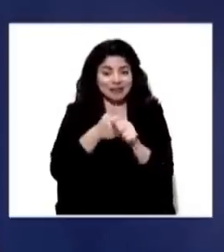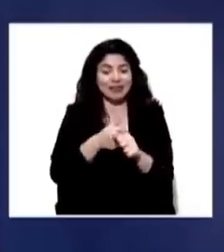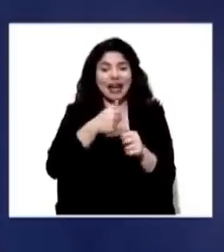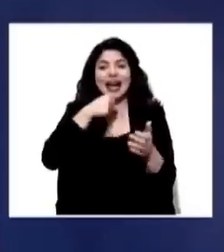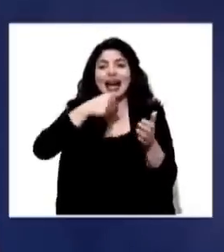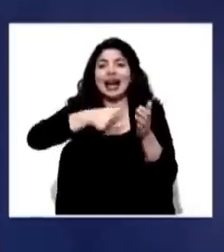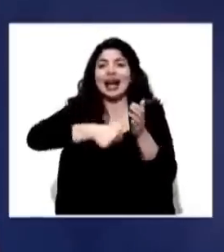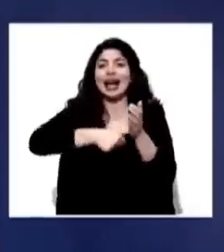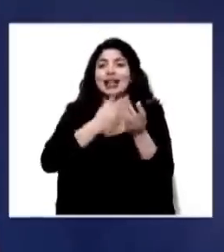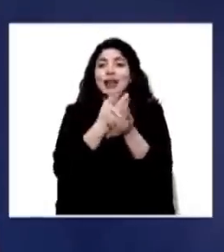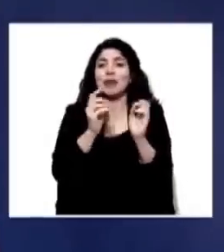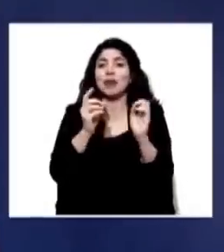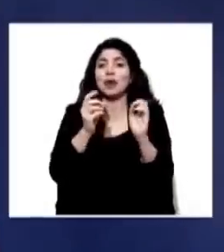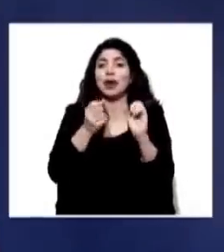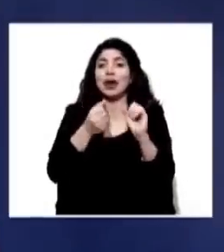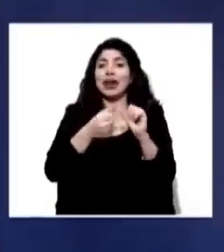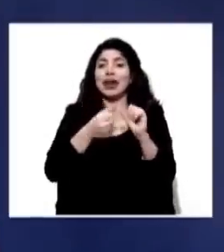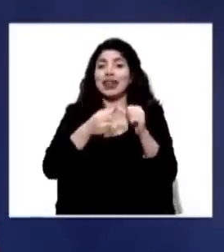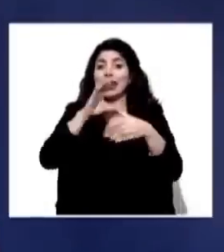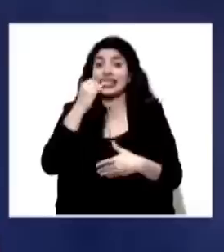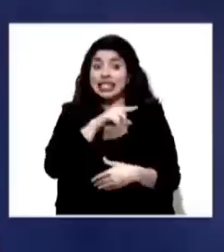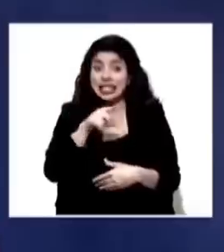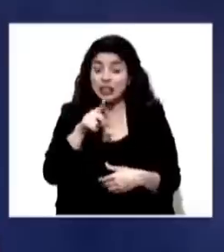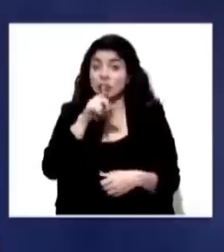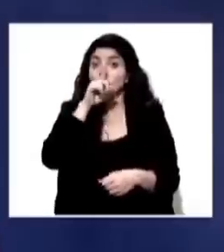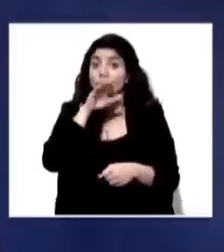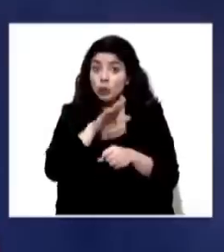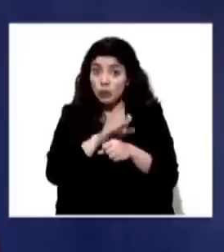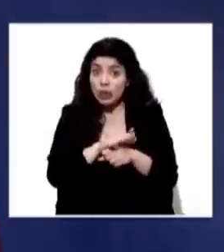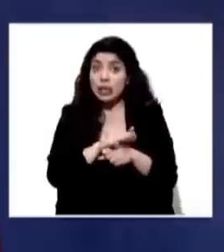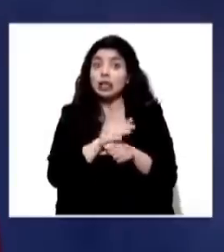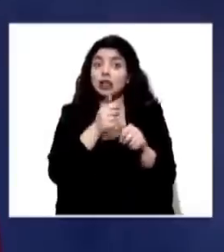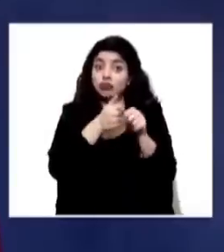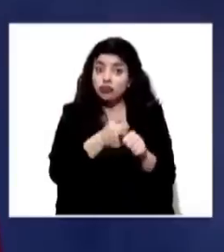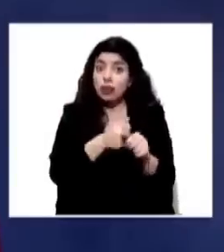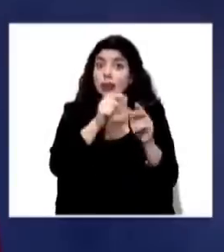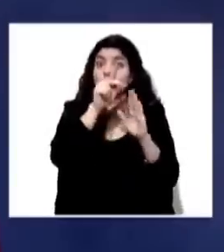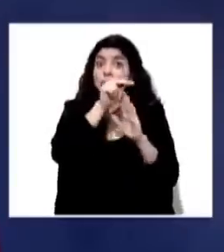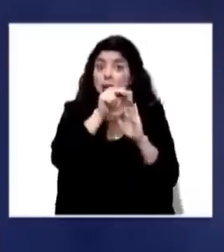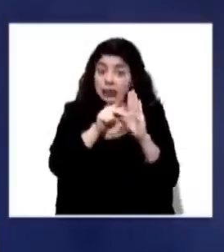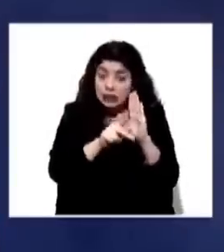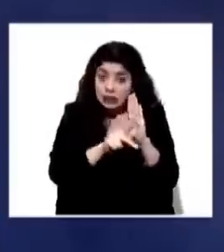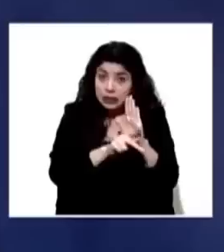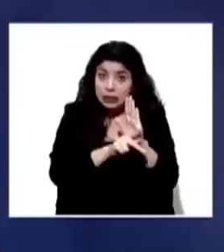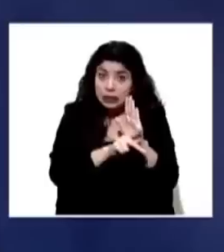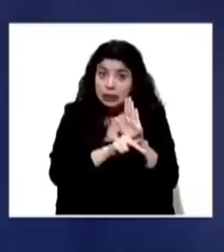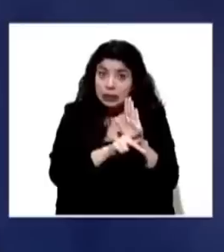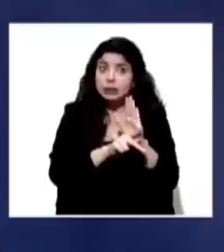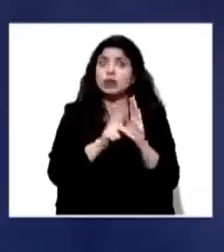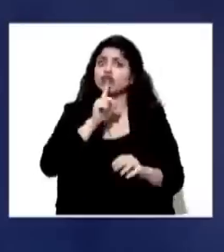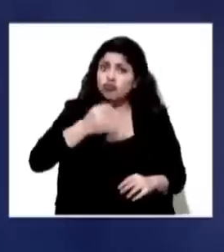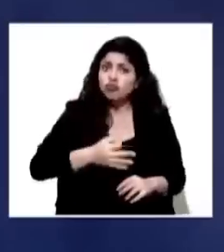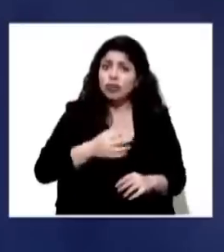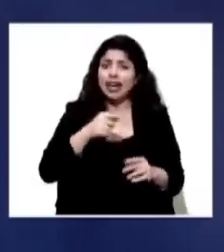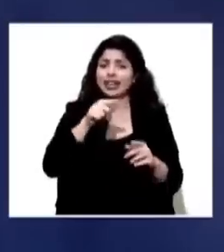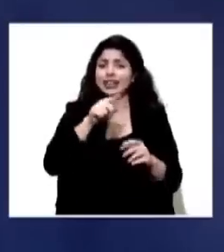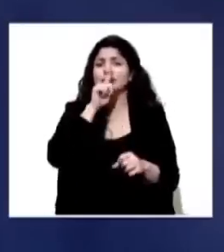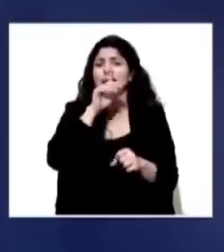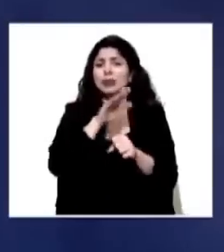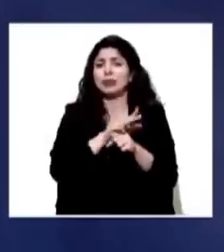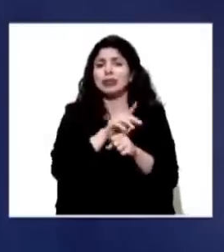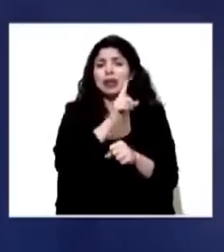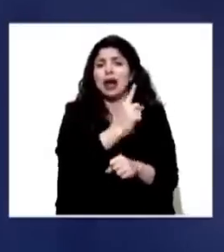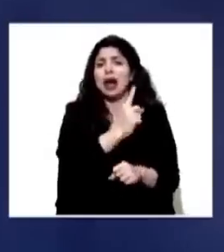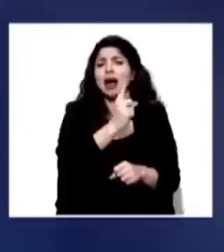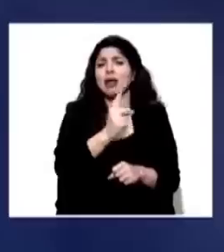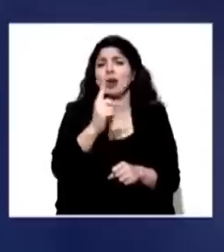Democrática Interamericana, de volver a comprometerse con sus principios, comprometerse de manera eficaz, porque son compromisos que cada uno ha hecho